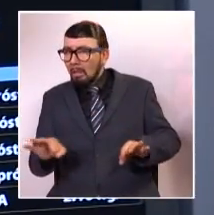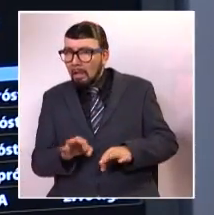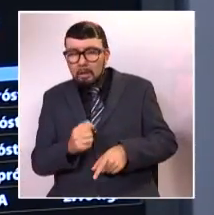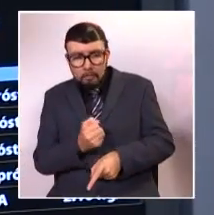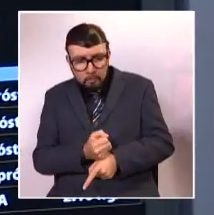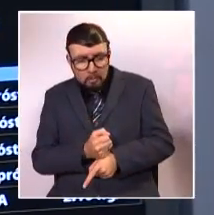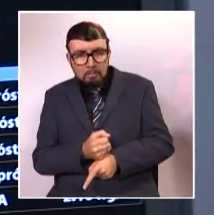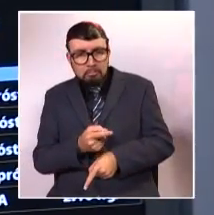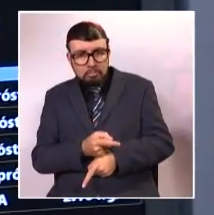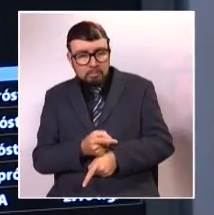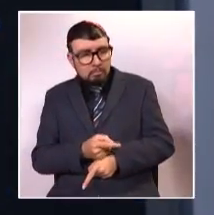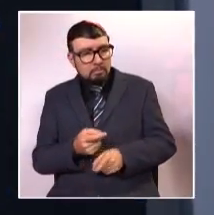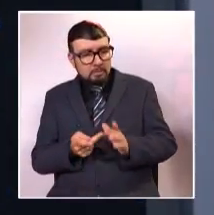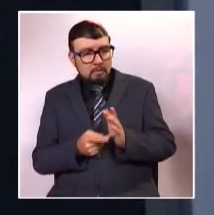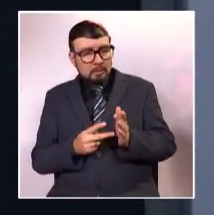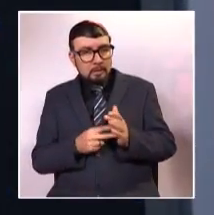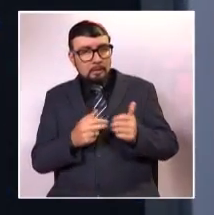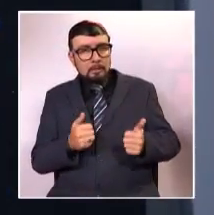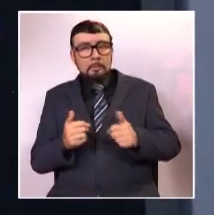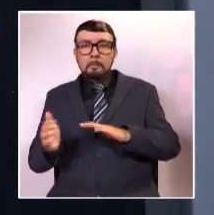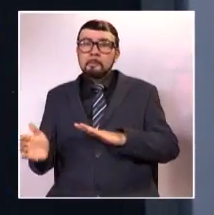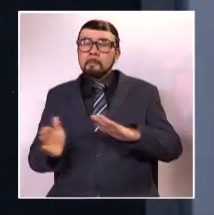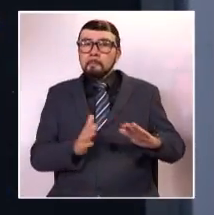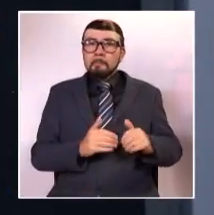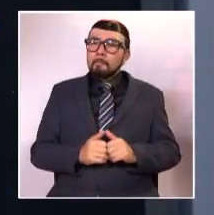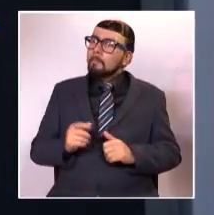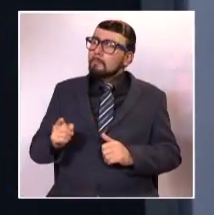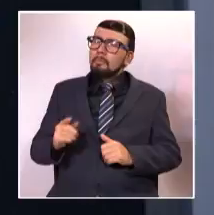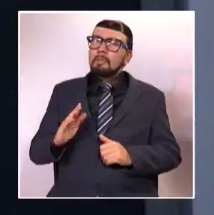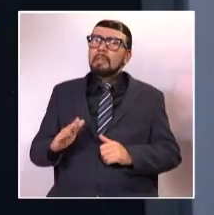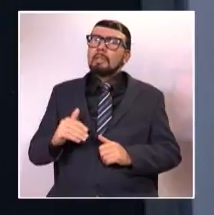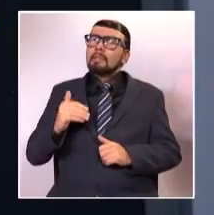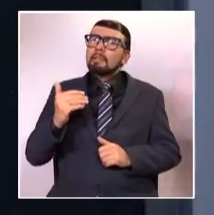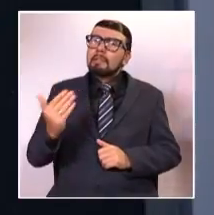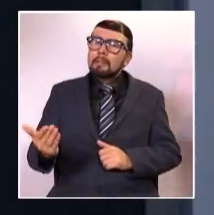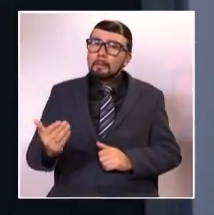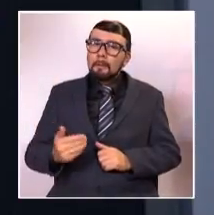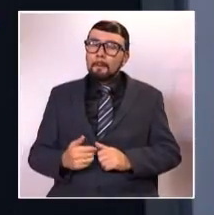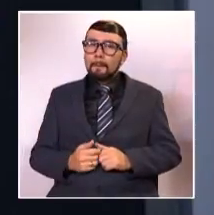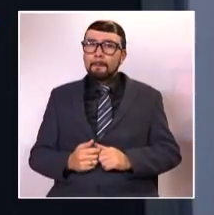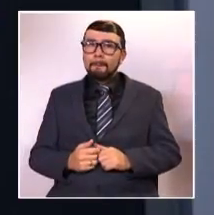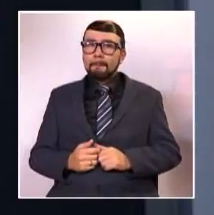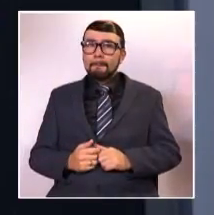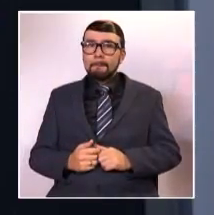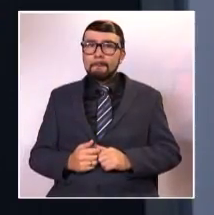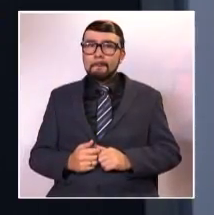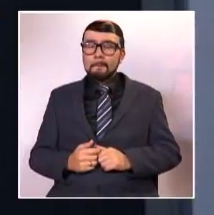patología. Luego pasamos ya a la parte,